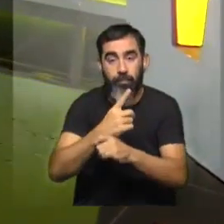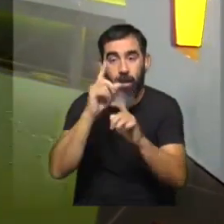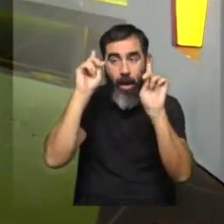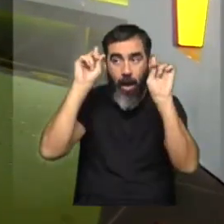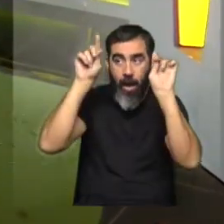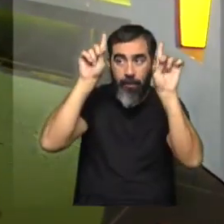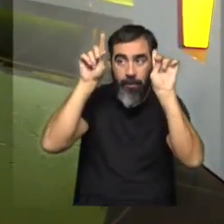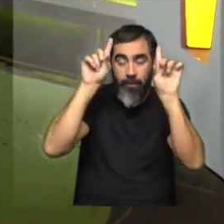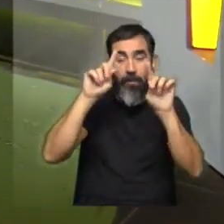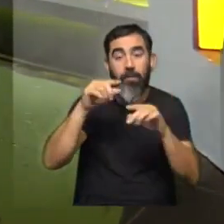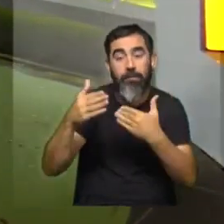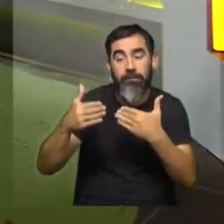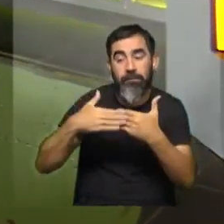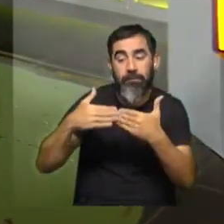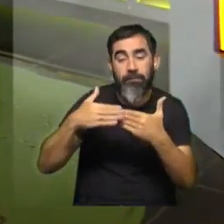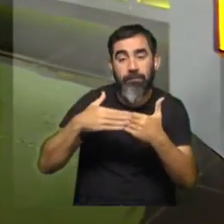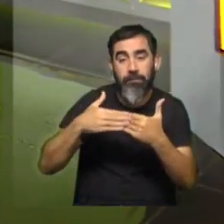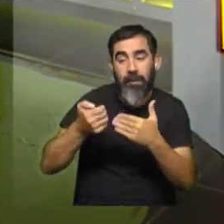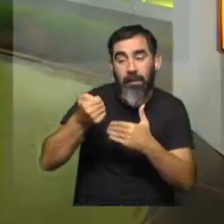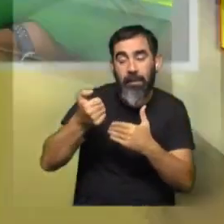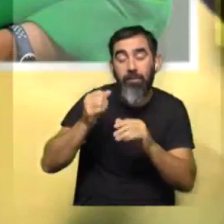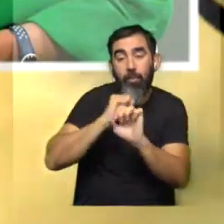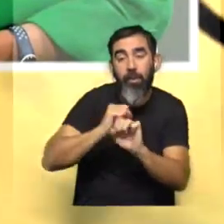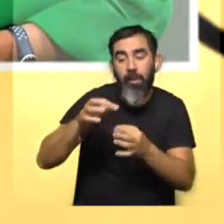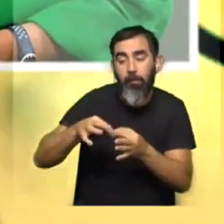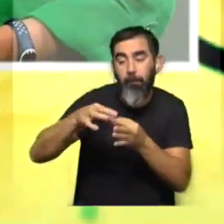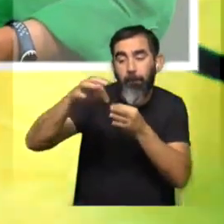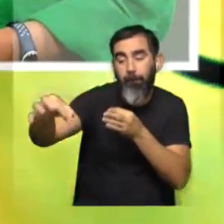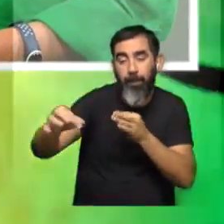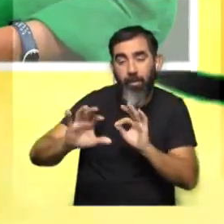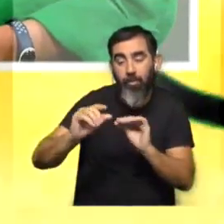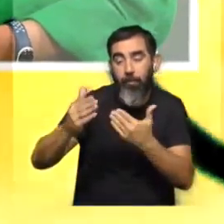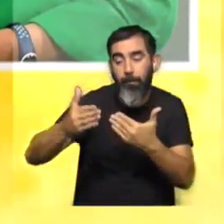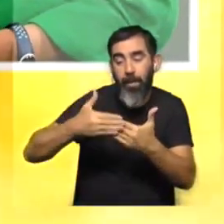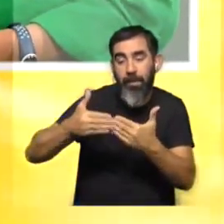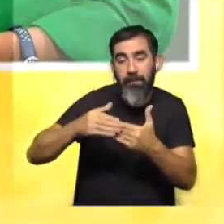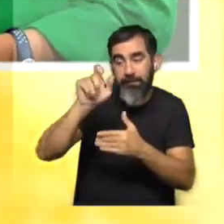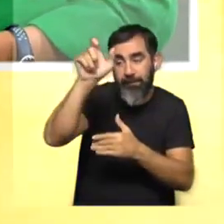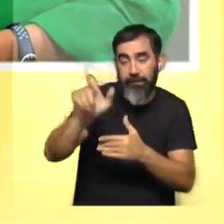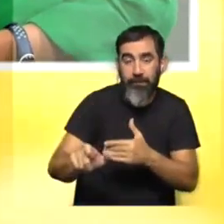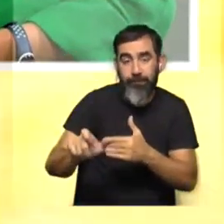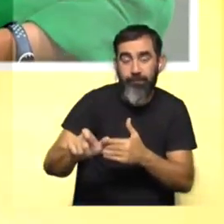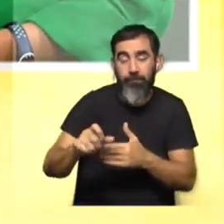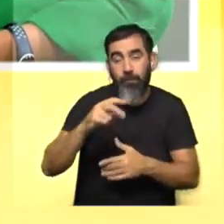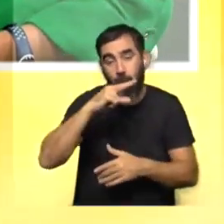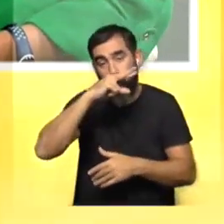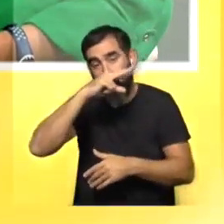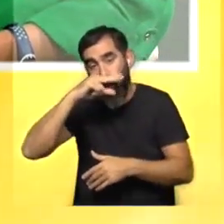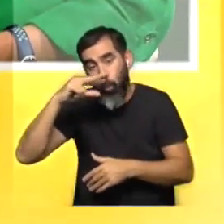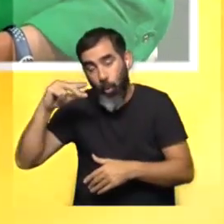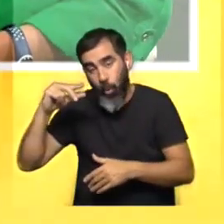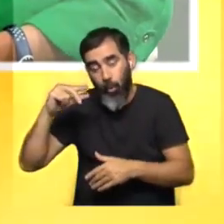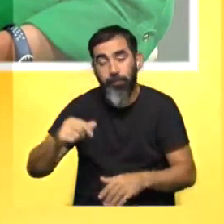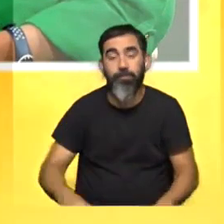antenas. Después, a medida que se va acercando, y eso puede pasar a metros de distancia, a medida que se va acercando, como dice ahí, va detectando